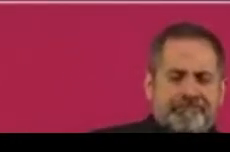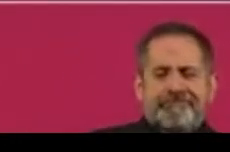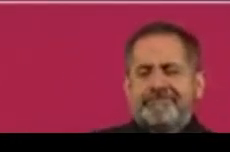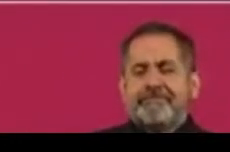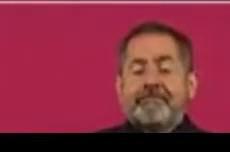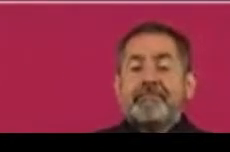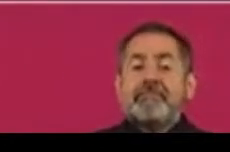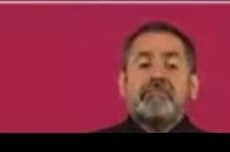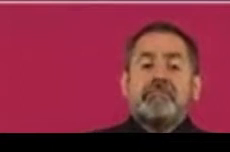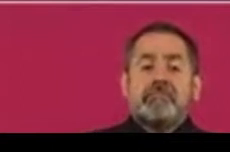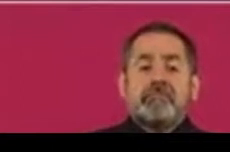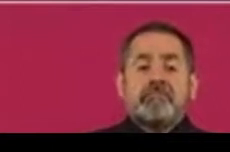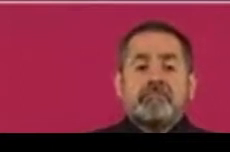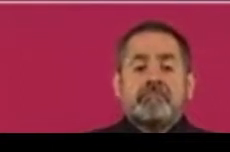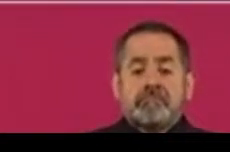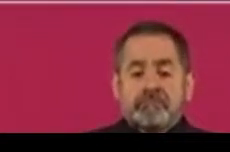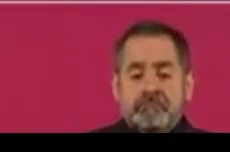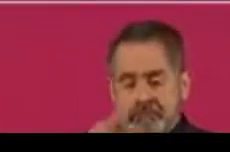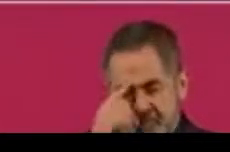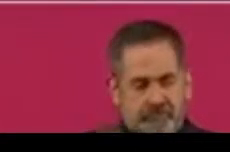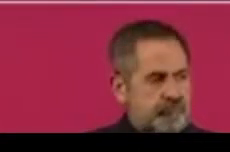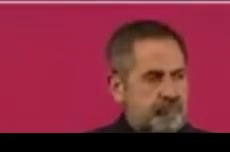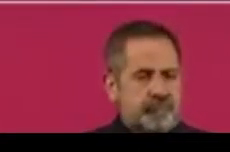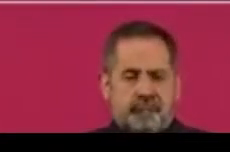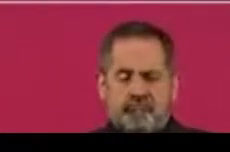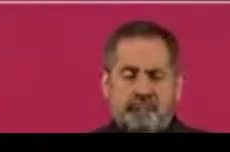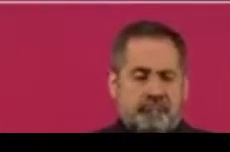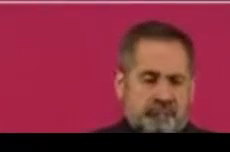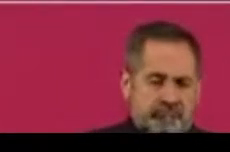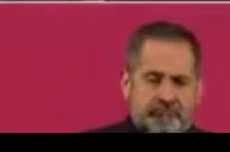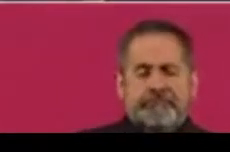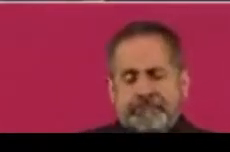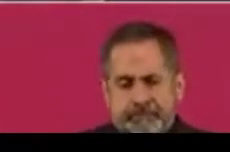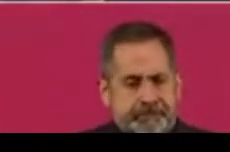Así están las cosas. Y ya se está